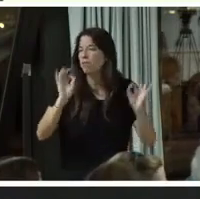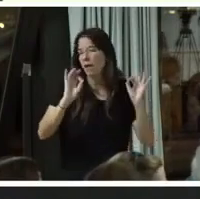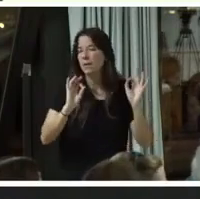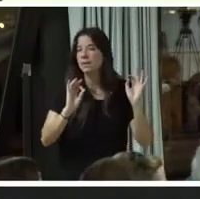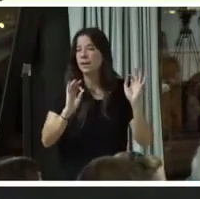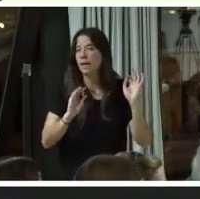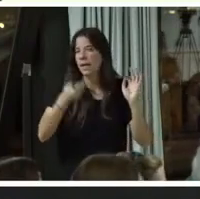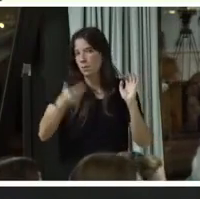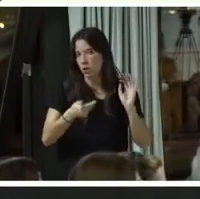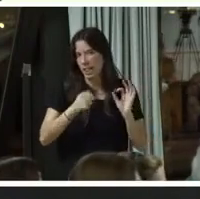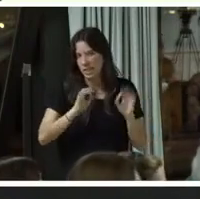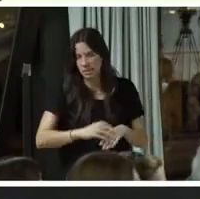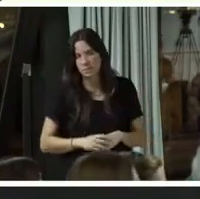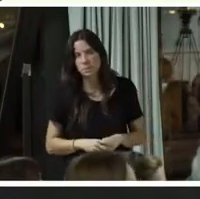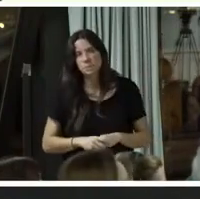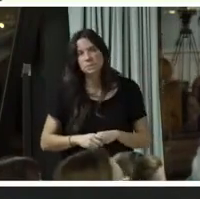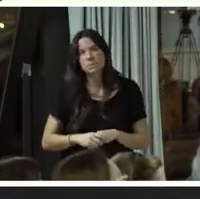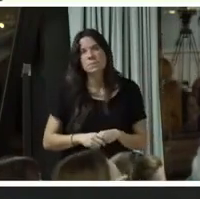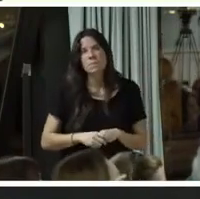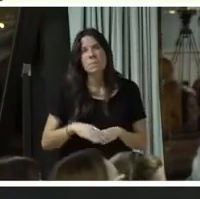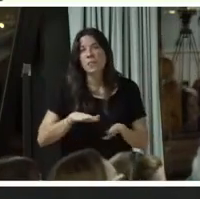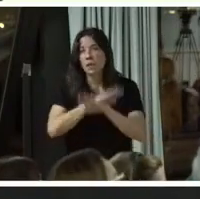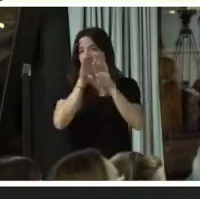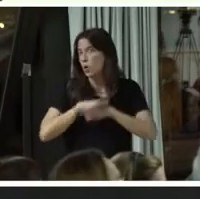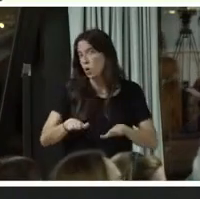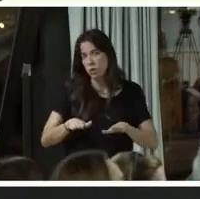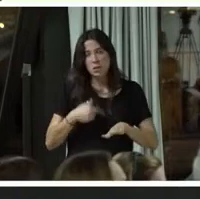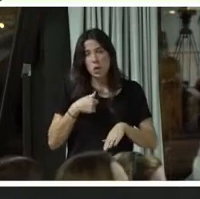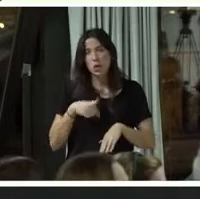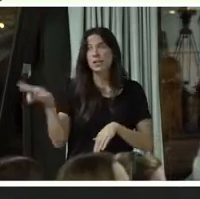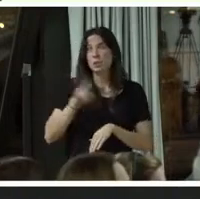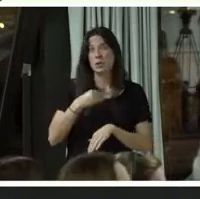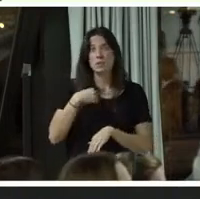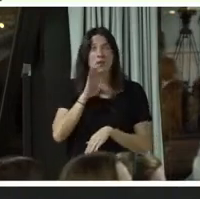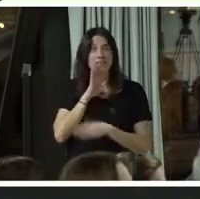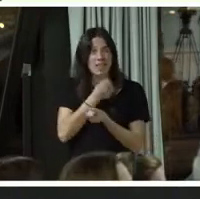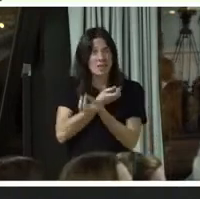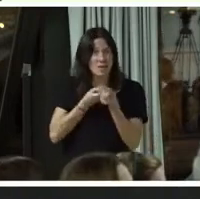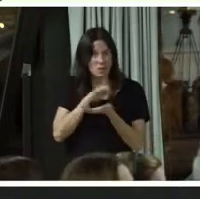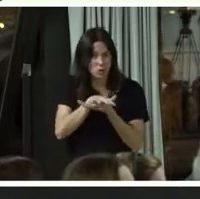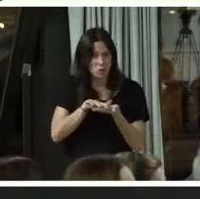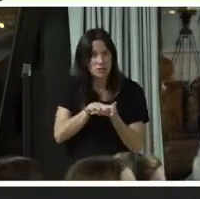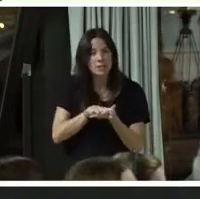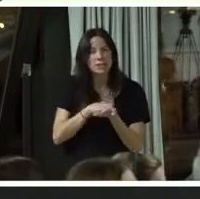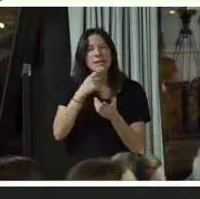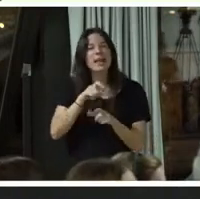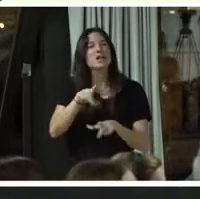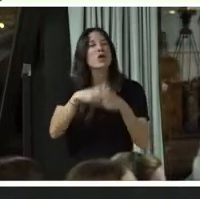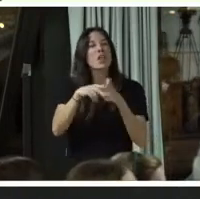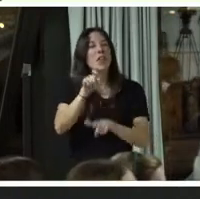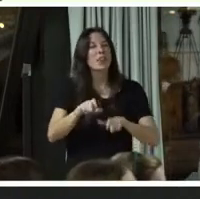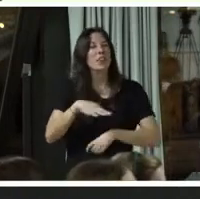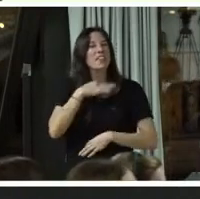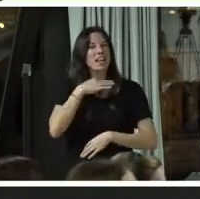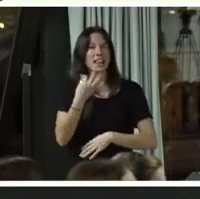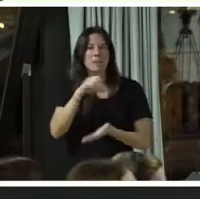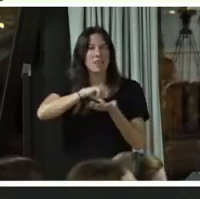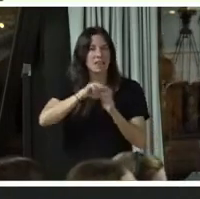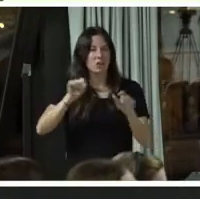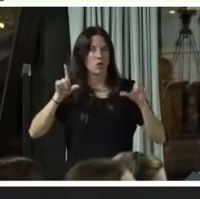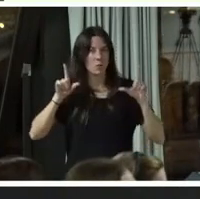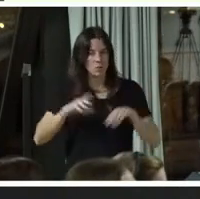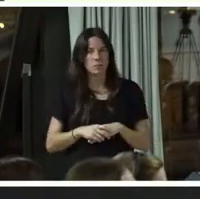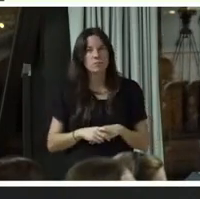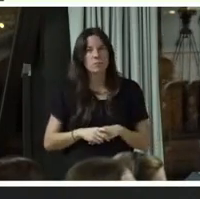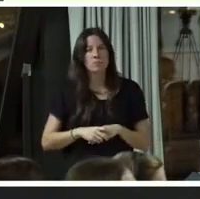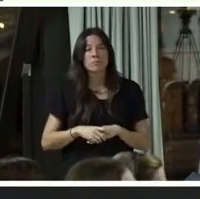eh relevante y en último lugar y retomando lo que comentábamos antes es poner a la sociedad civil en el centro la única